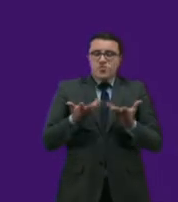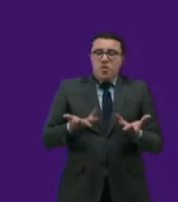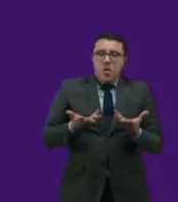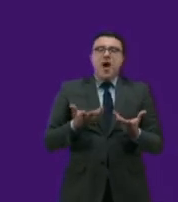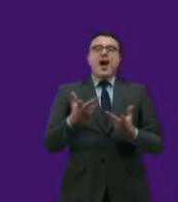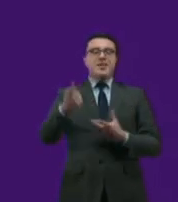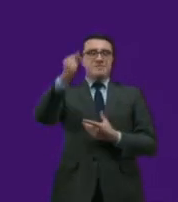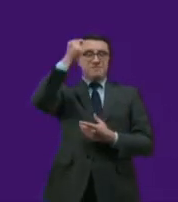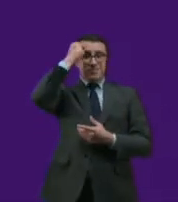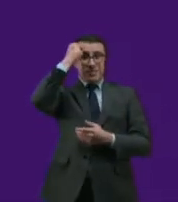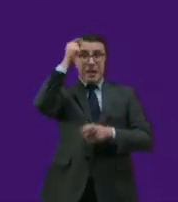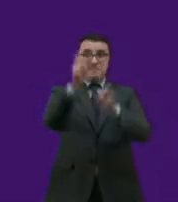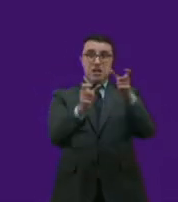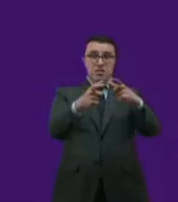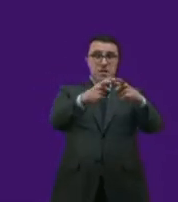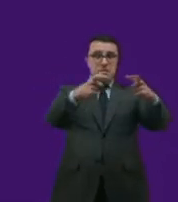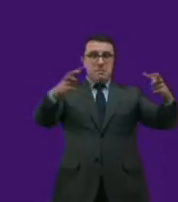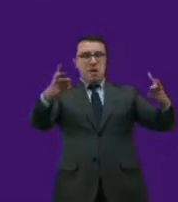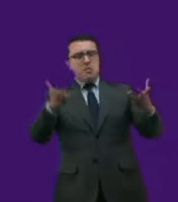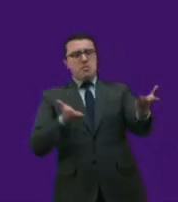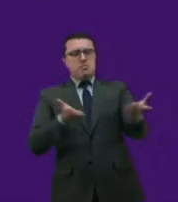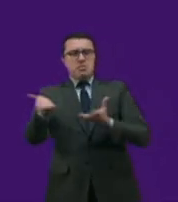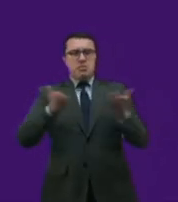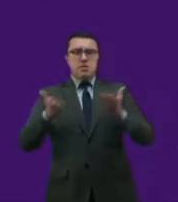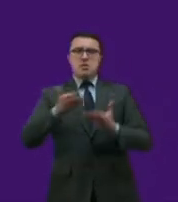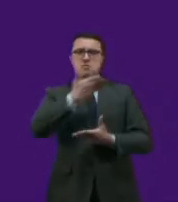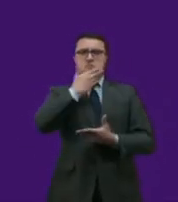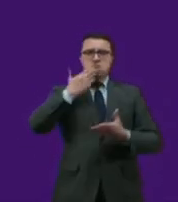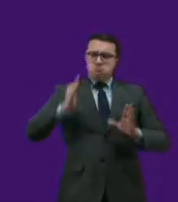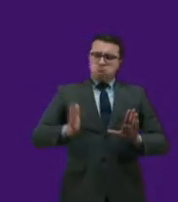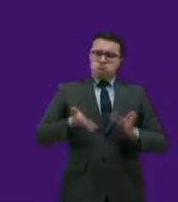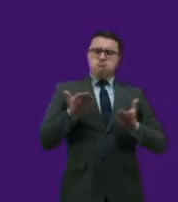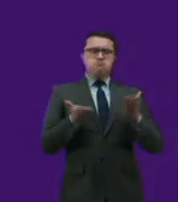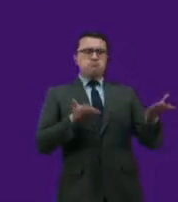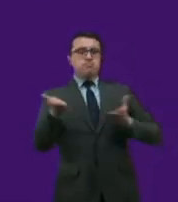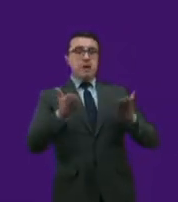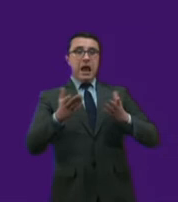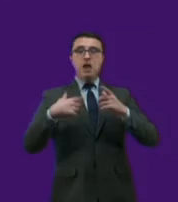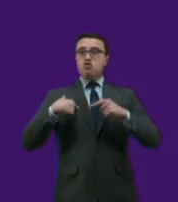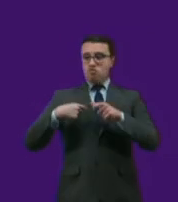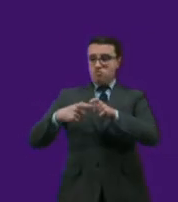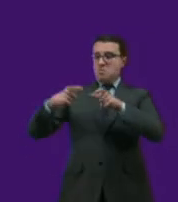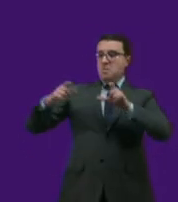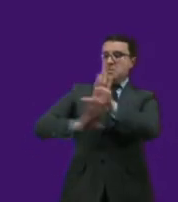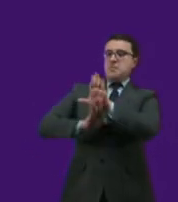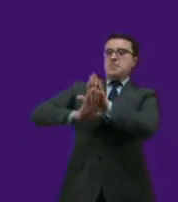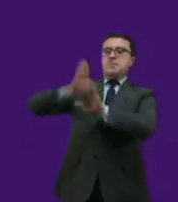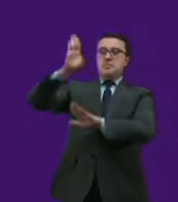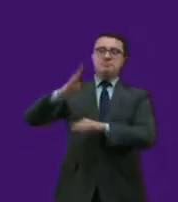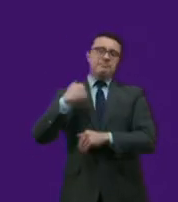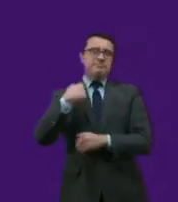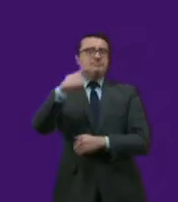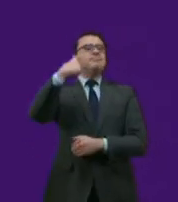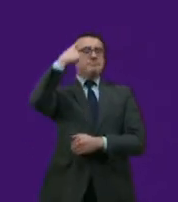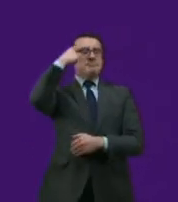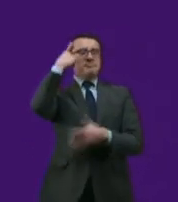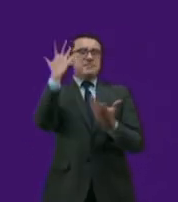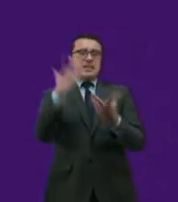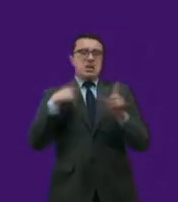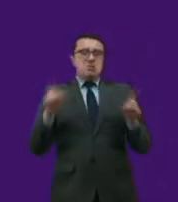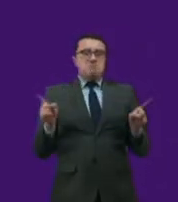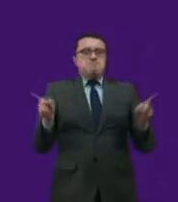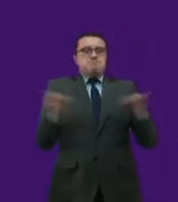a más gente sirvas y mejor sirvas, pues más creces. Eso creería yo que es para poderlo resumir así,